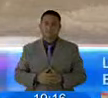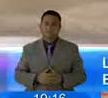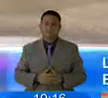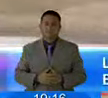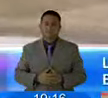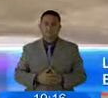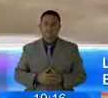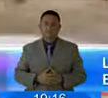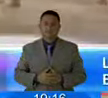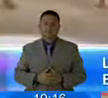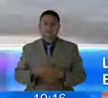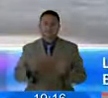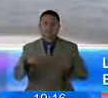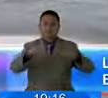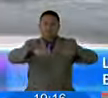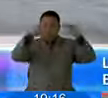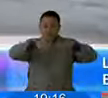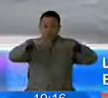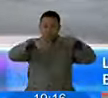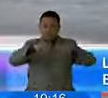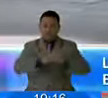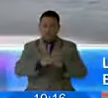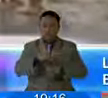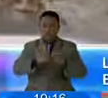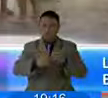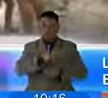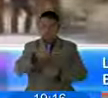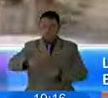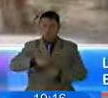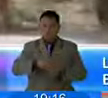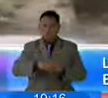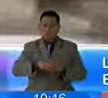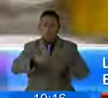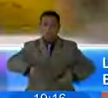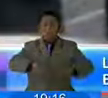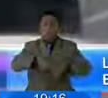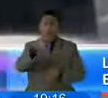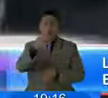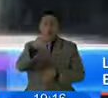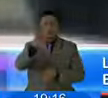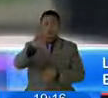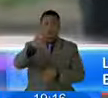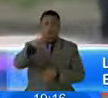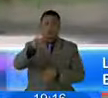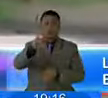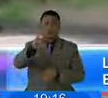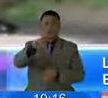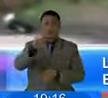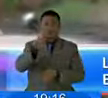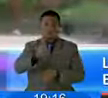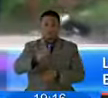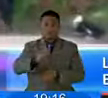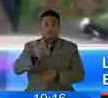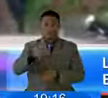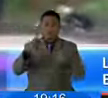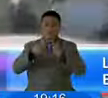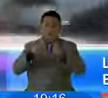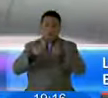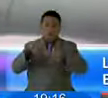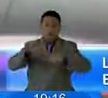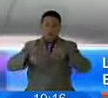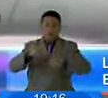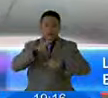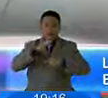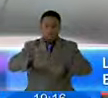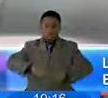Las lluvias también afectaron a los habitantes del sector de Cuatro Esquinas en la vía al Zapallo. Varias viviendas resultaron inundadas por la aparición de quebradas que